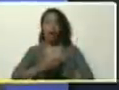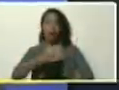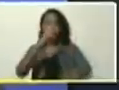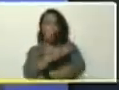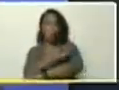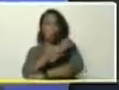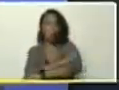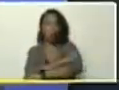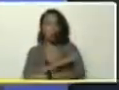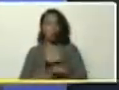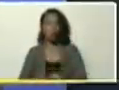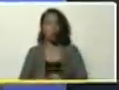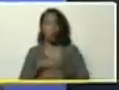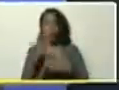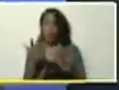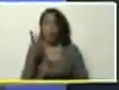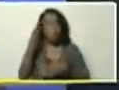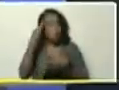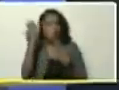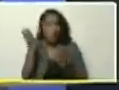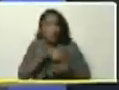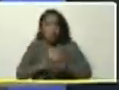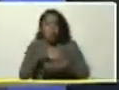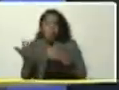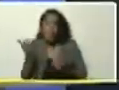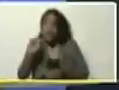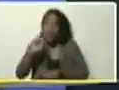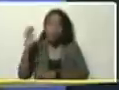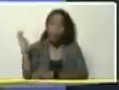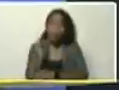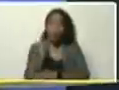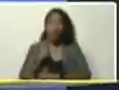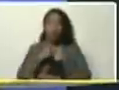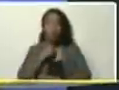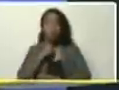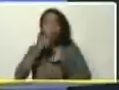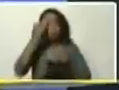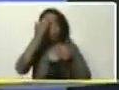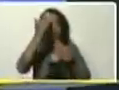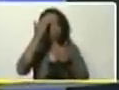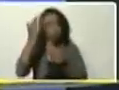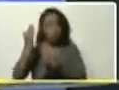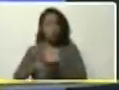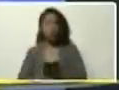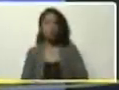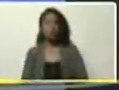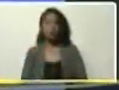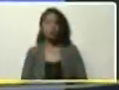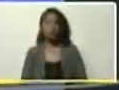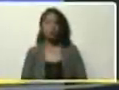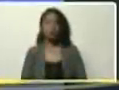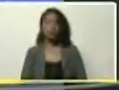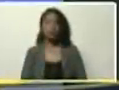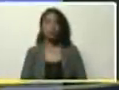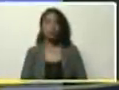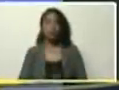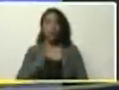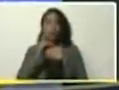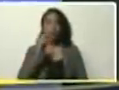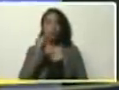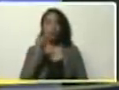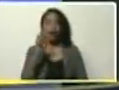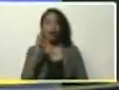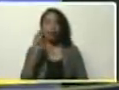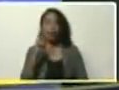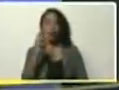opositores que no sé por qué no vinieron. Me hubiera gustado saludarlos. A Darwin